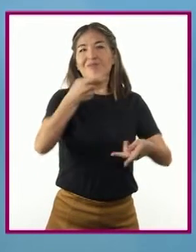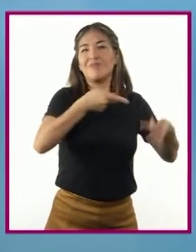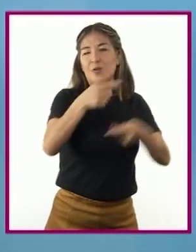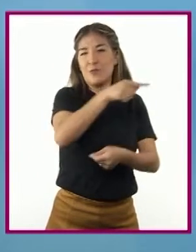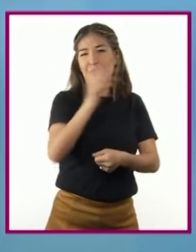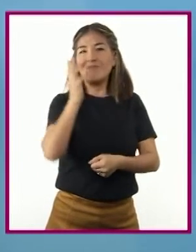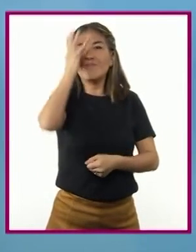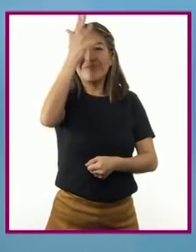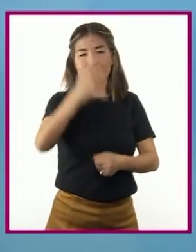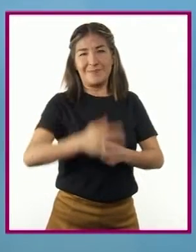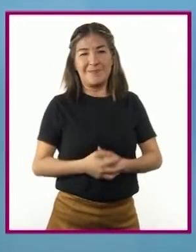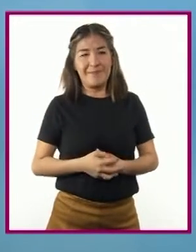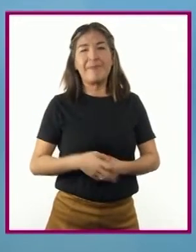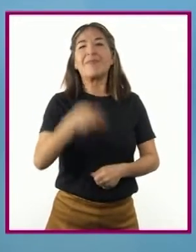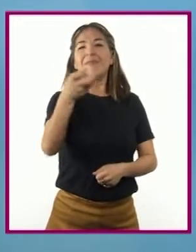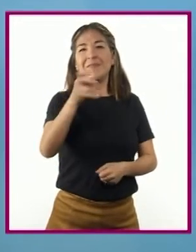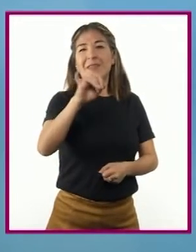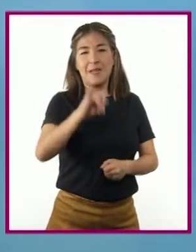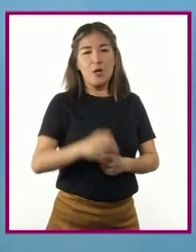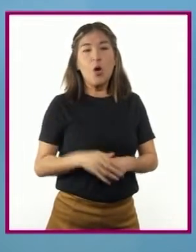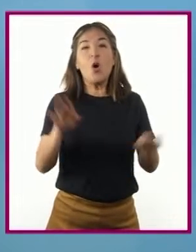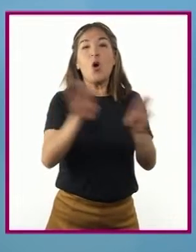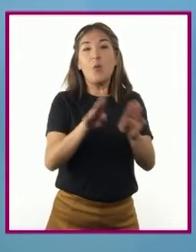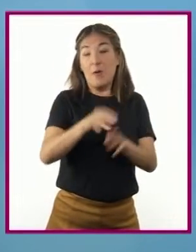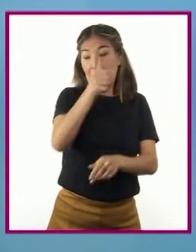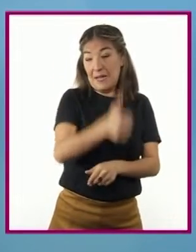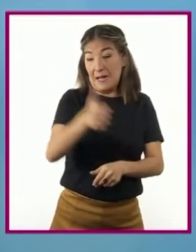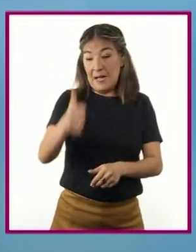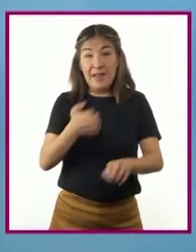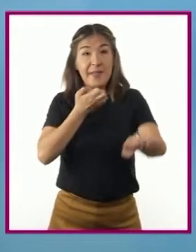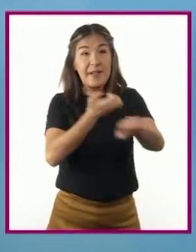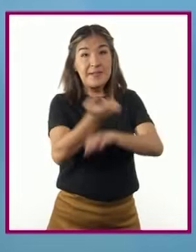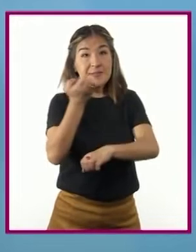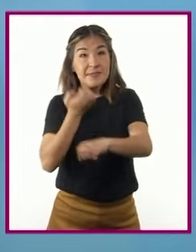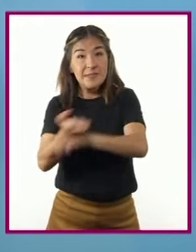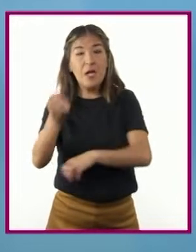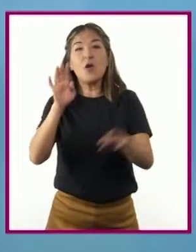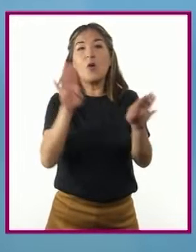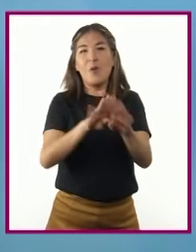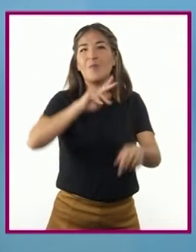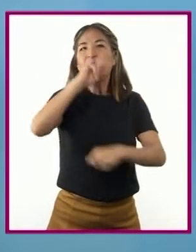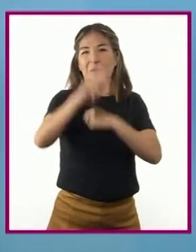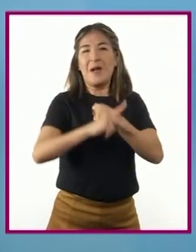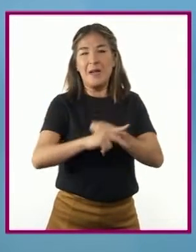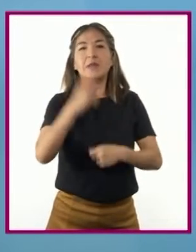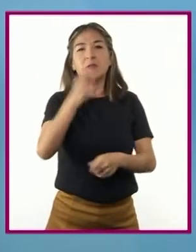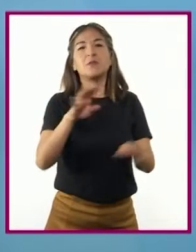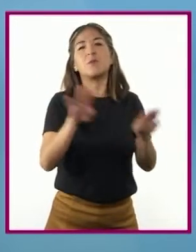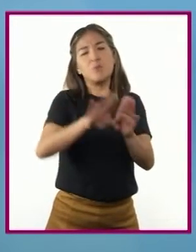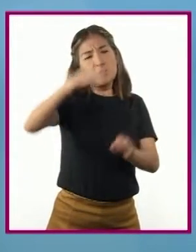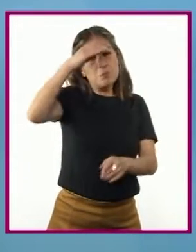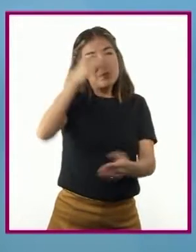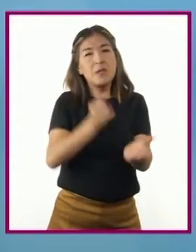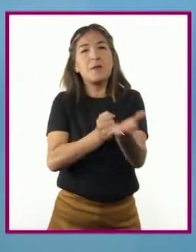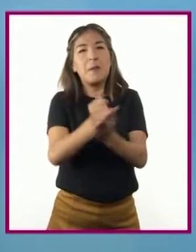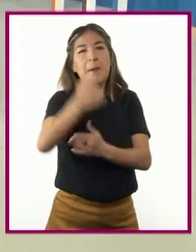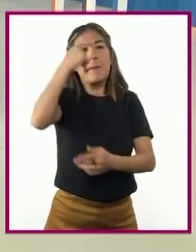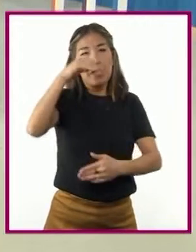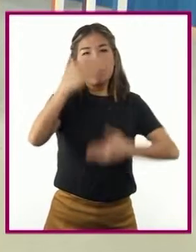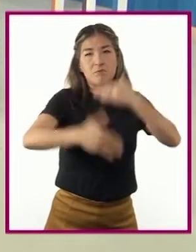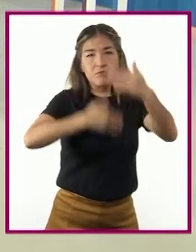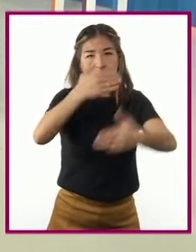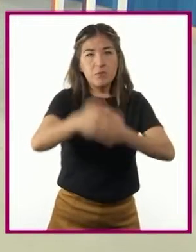familiar. Así es, las decisiones de cada estado respecto a su población pueden estar orientadas a fomentar